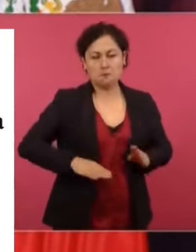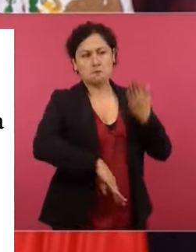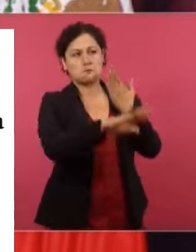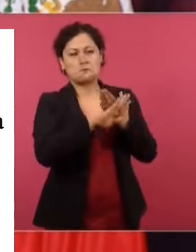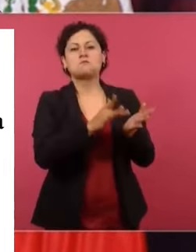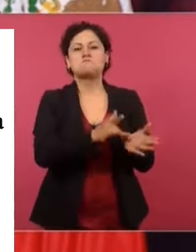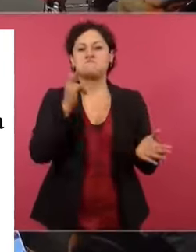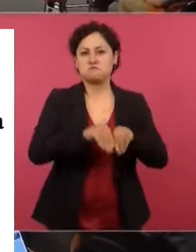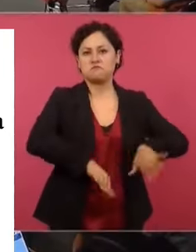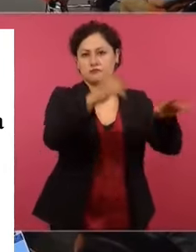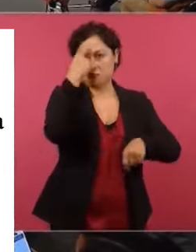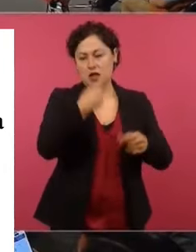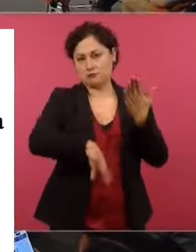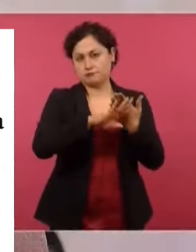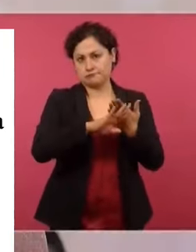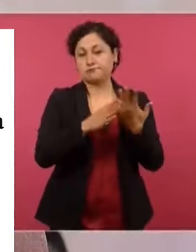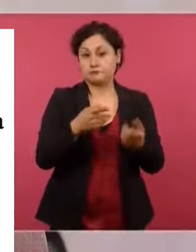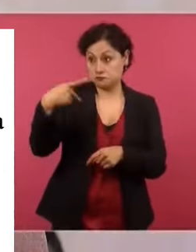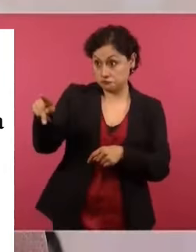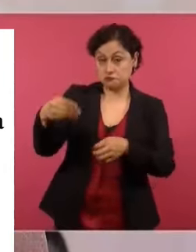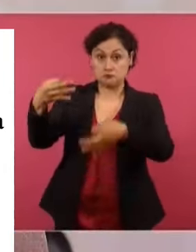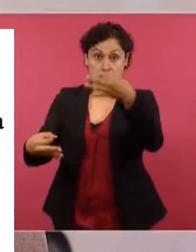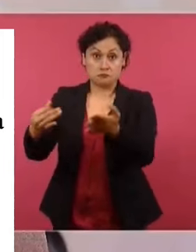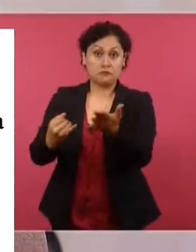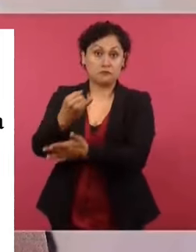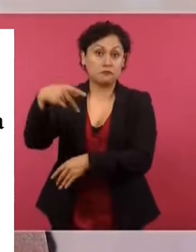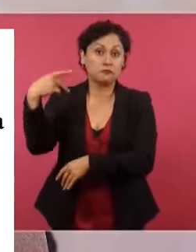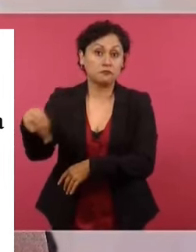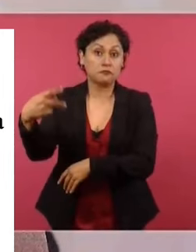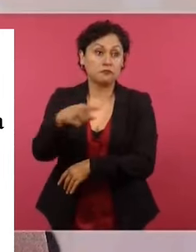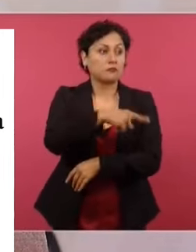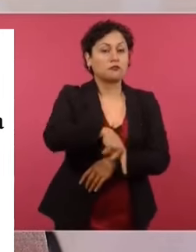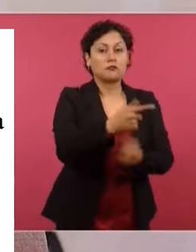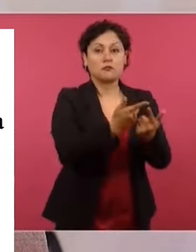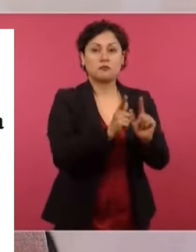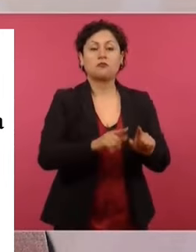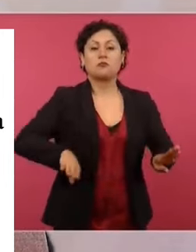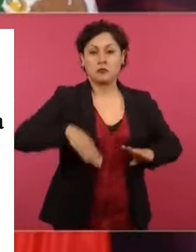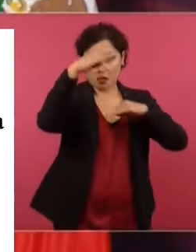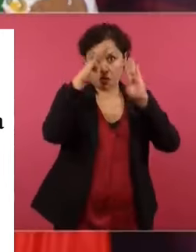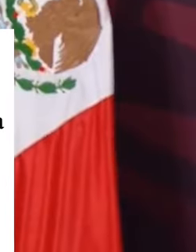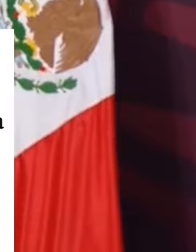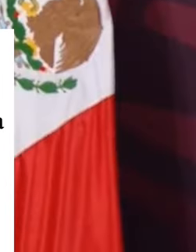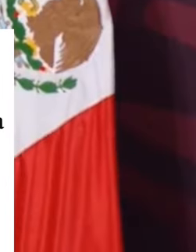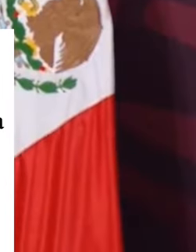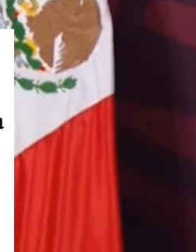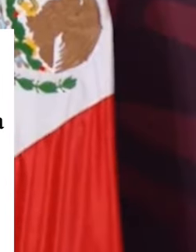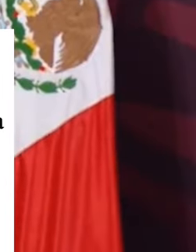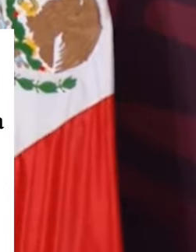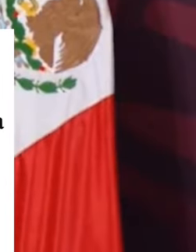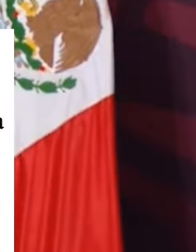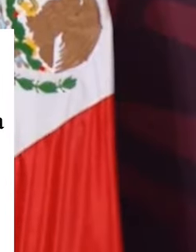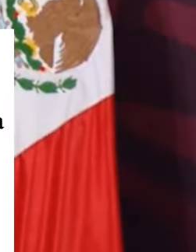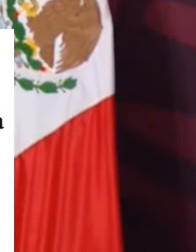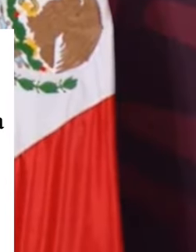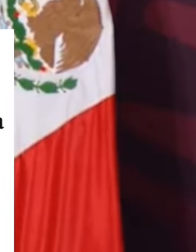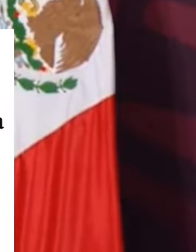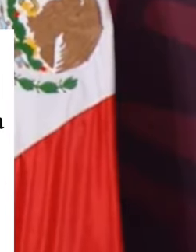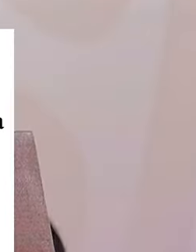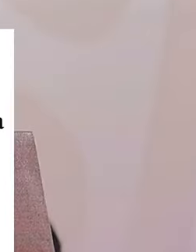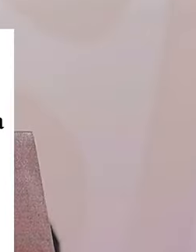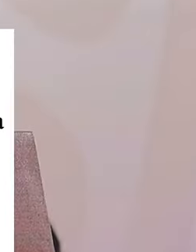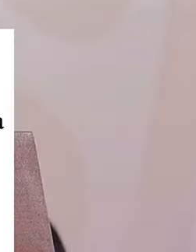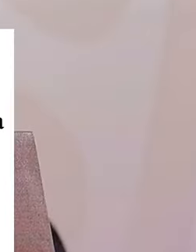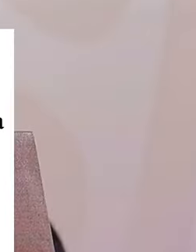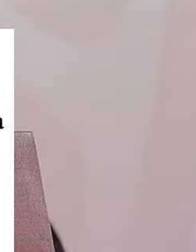utilizar todas estas decisiones de pretexto de excusa para atacar a gobierno que